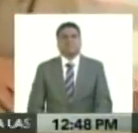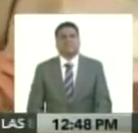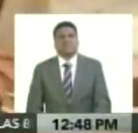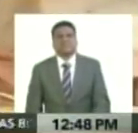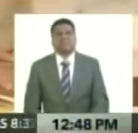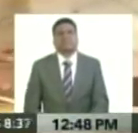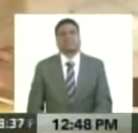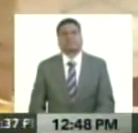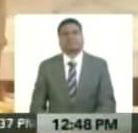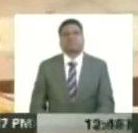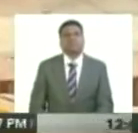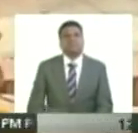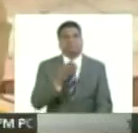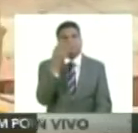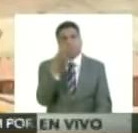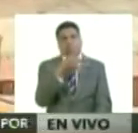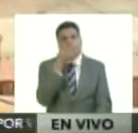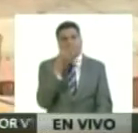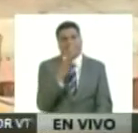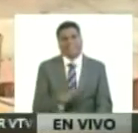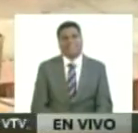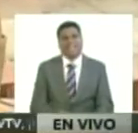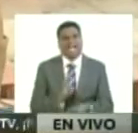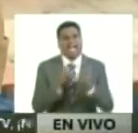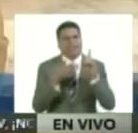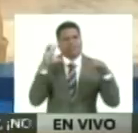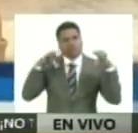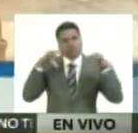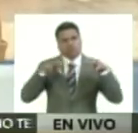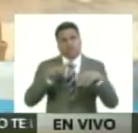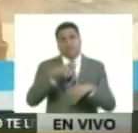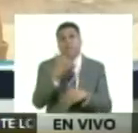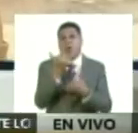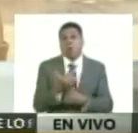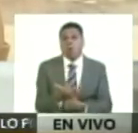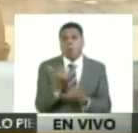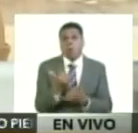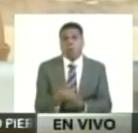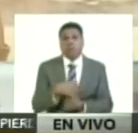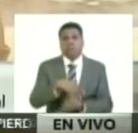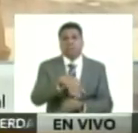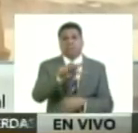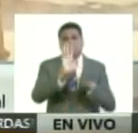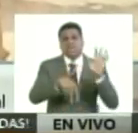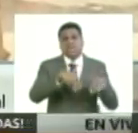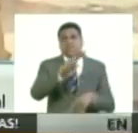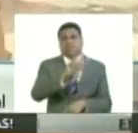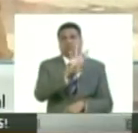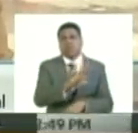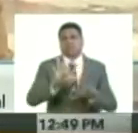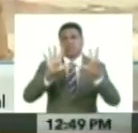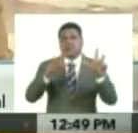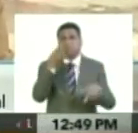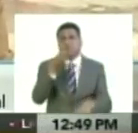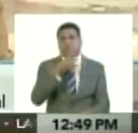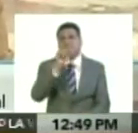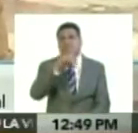buenas tardes, algo lluviosas, hoy a las 12:48 de la tarde de este